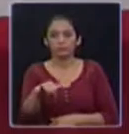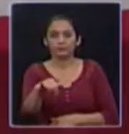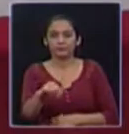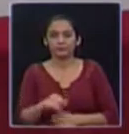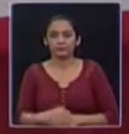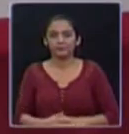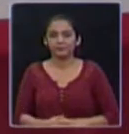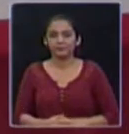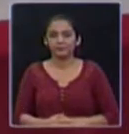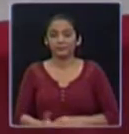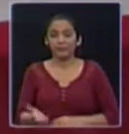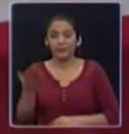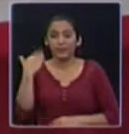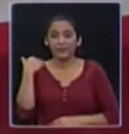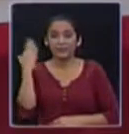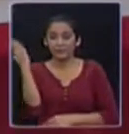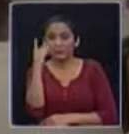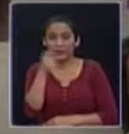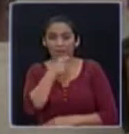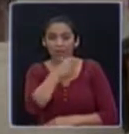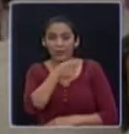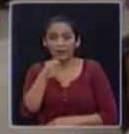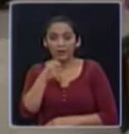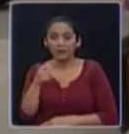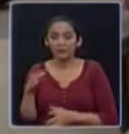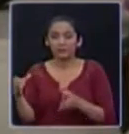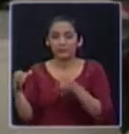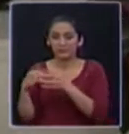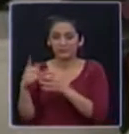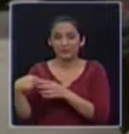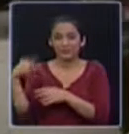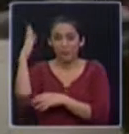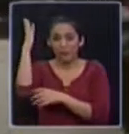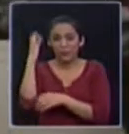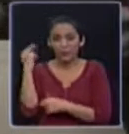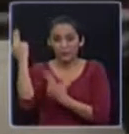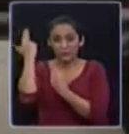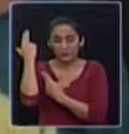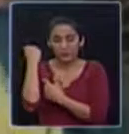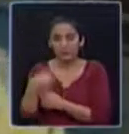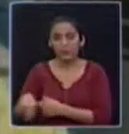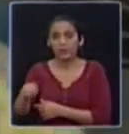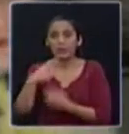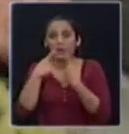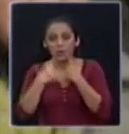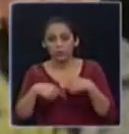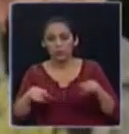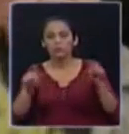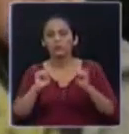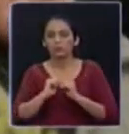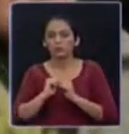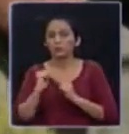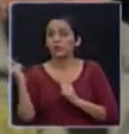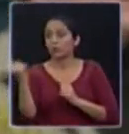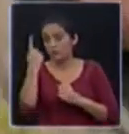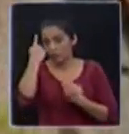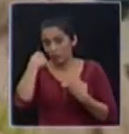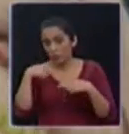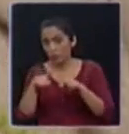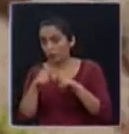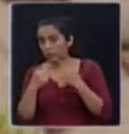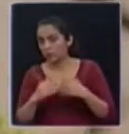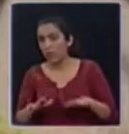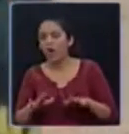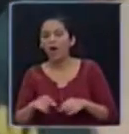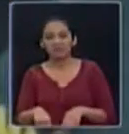A través de una rueda de prensa, el Frente de Pensionistas de las Fuerzas Armadas anunció la resolución de su asamblea, en la que decidieron que respaldarán